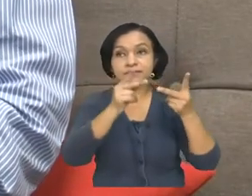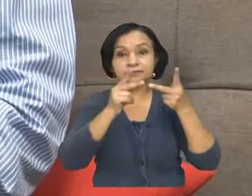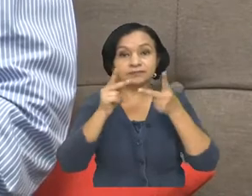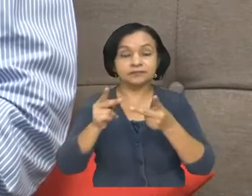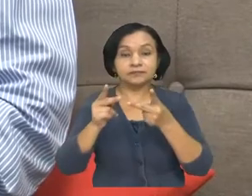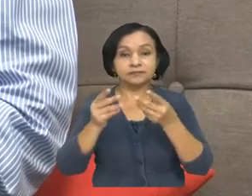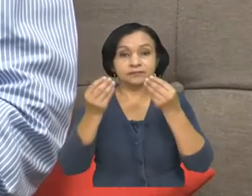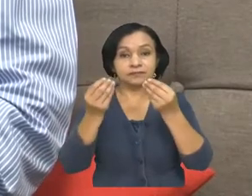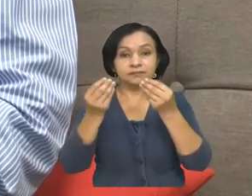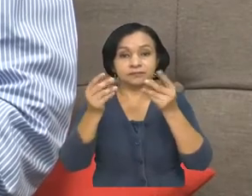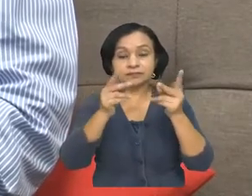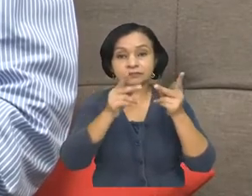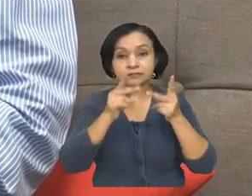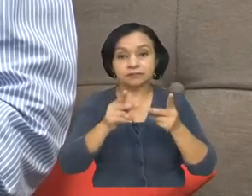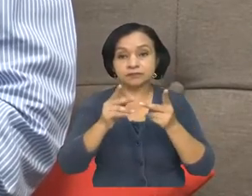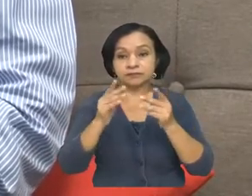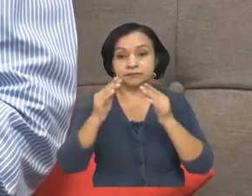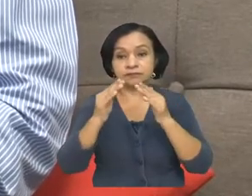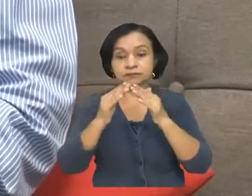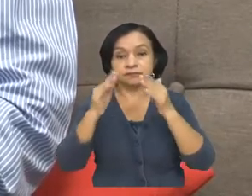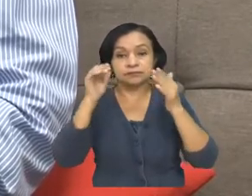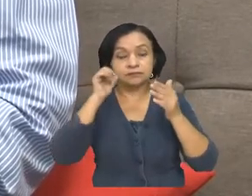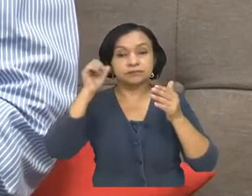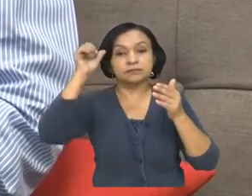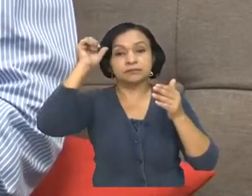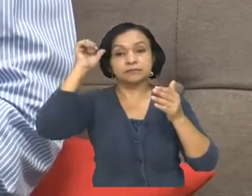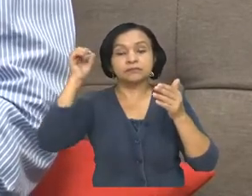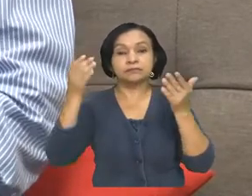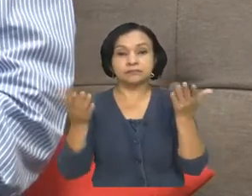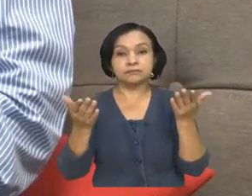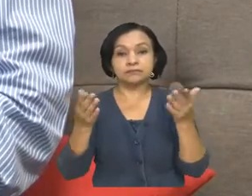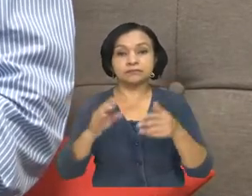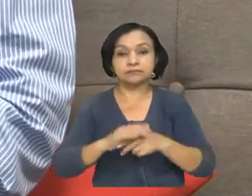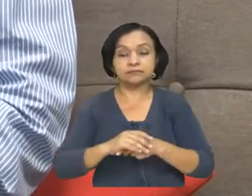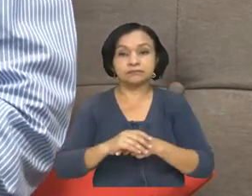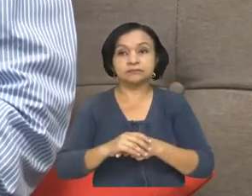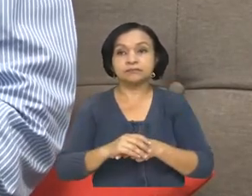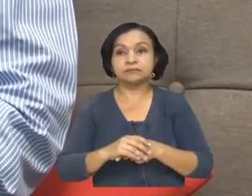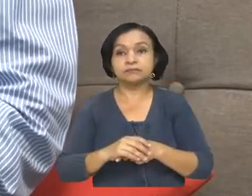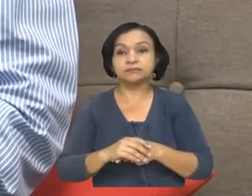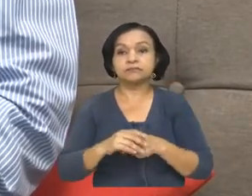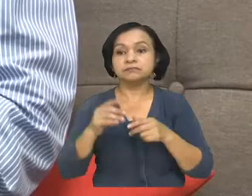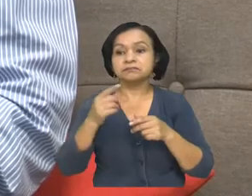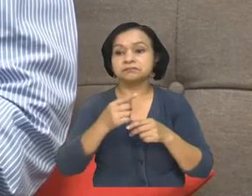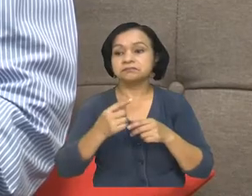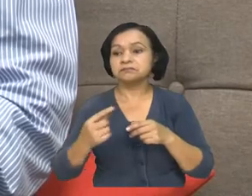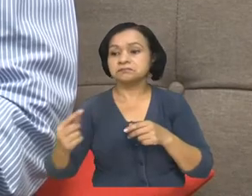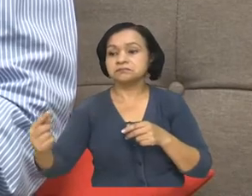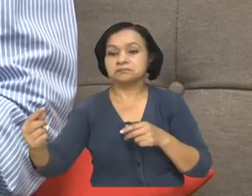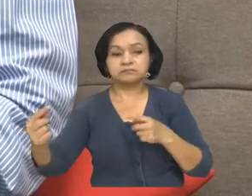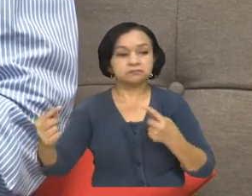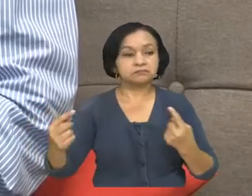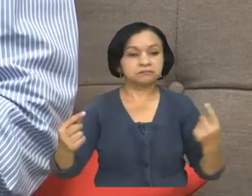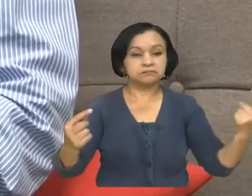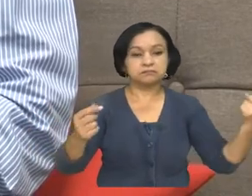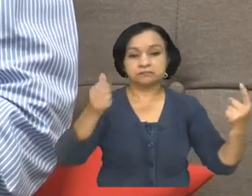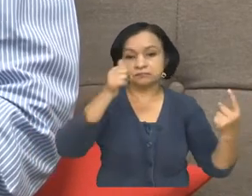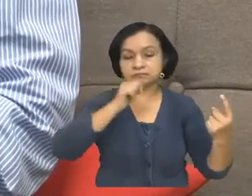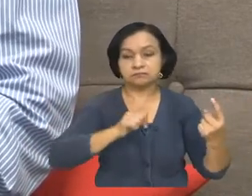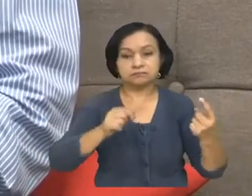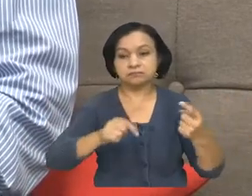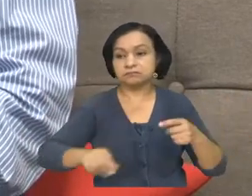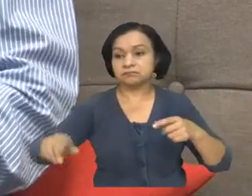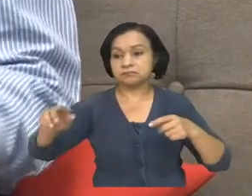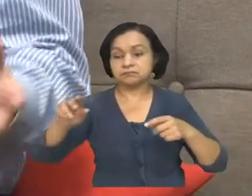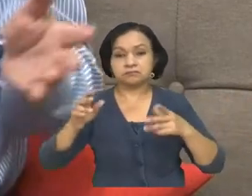muchos se quedaron, te cuento, gente mayor que yo, o sea, pues se nos quedaron con el agua, se nos quedaron simplemente,